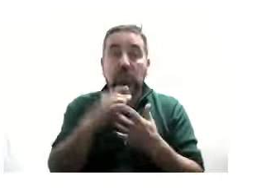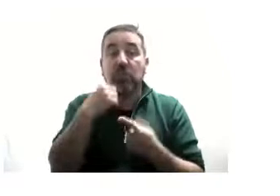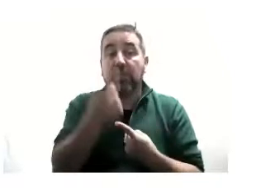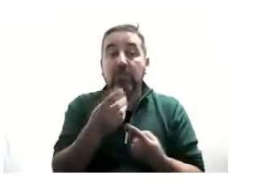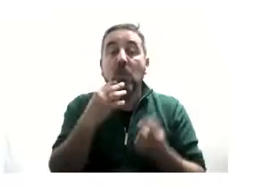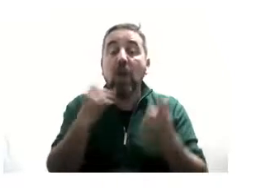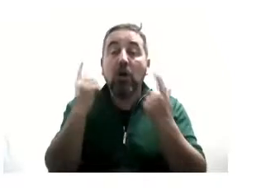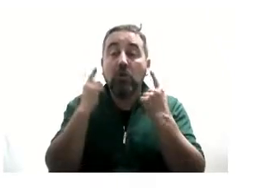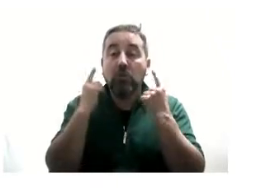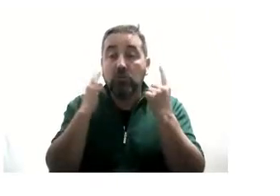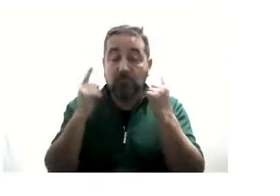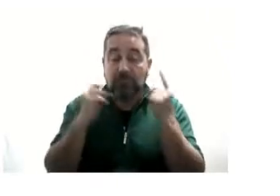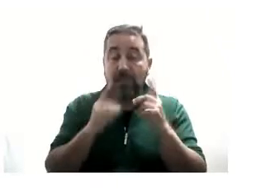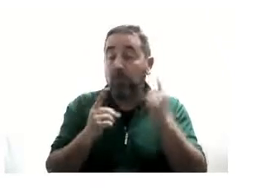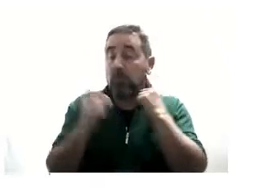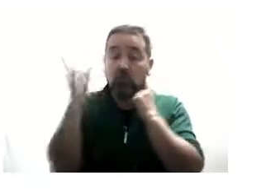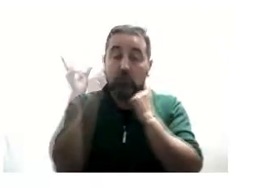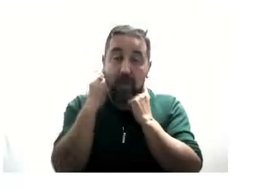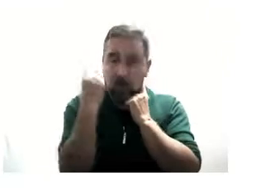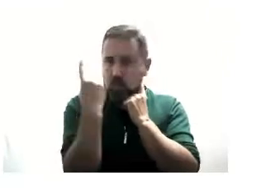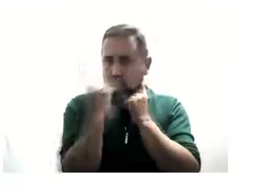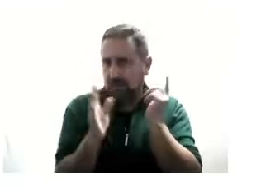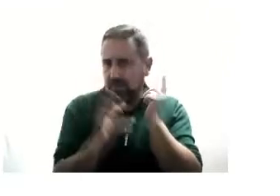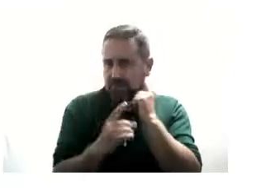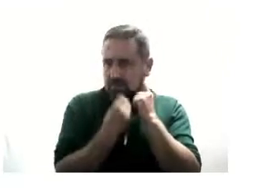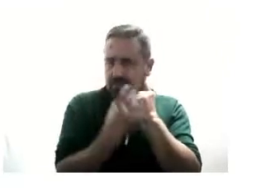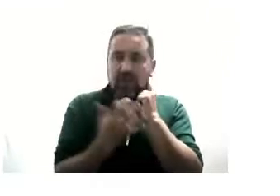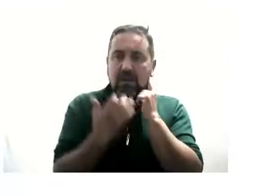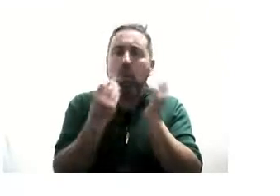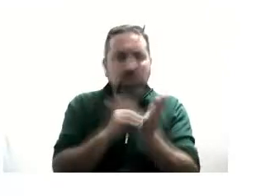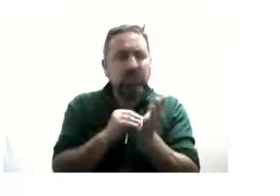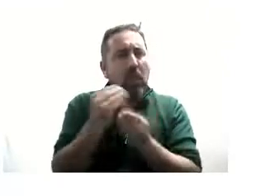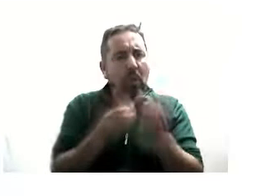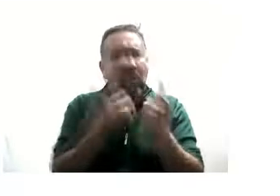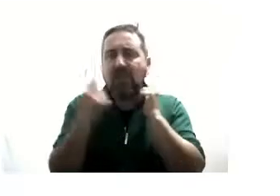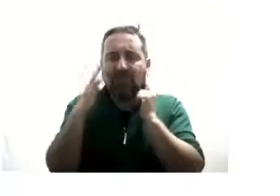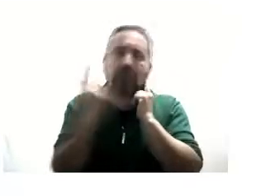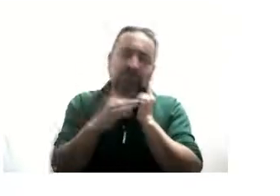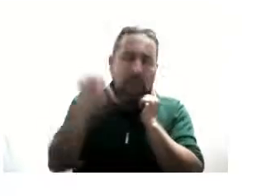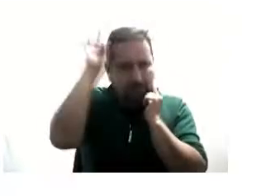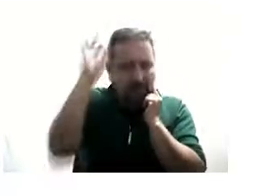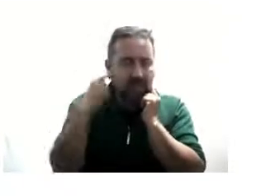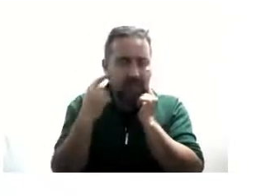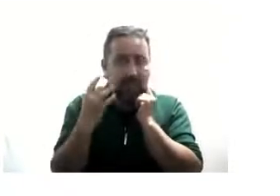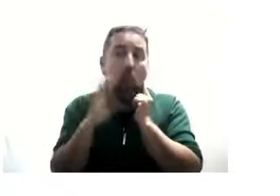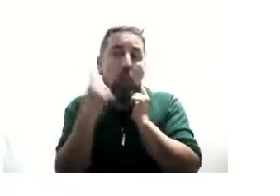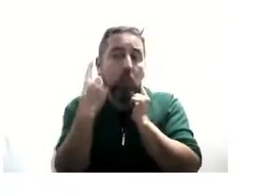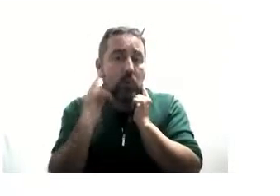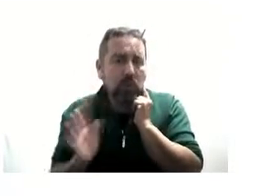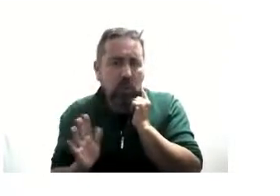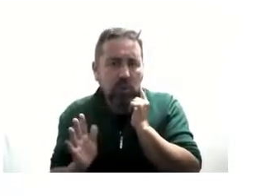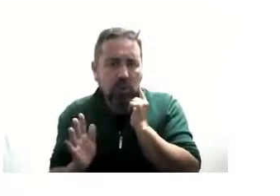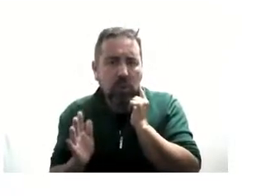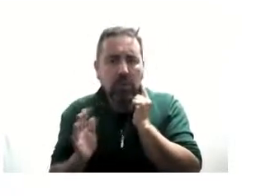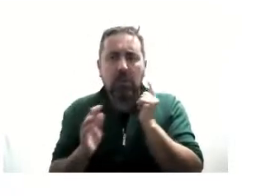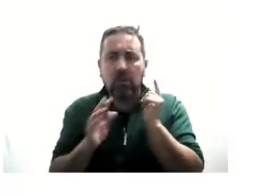en una sordera unilateral, que muchas veces lo hacemos y muchas veces es una indicación correcta con unos buenos